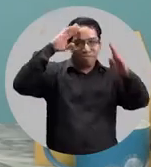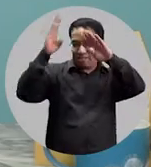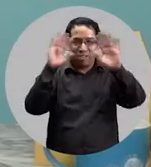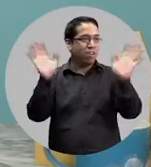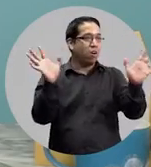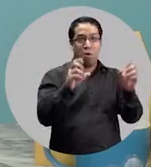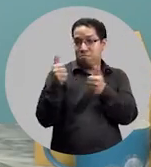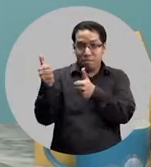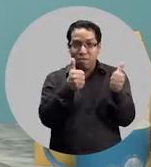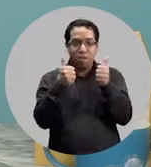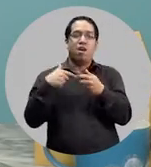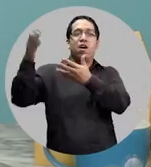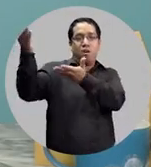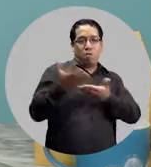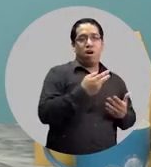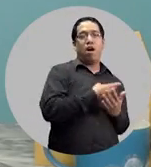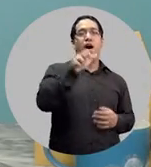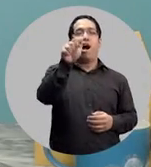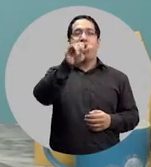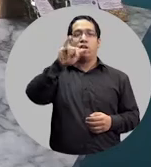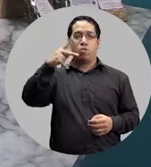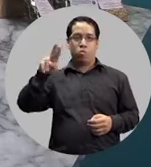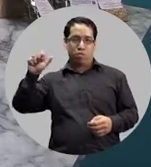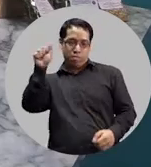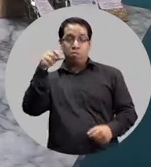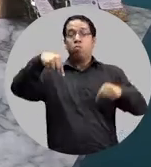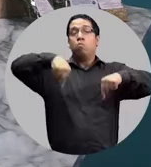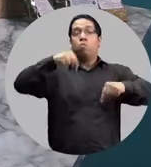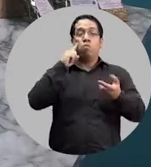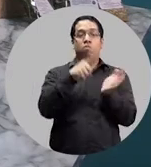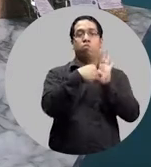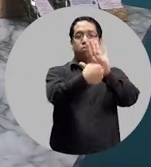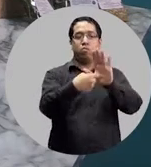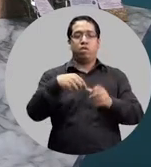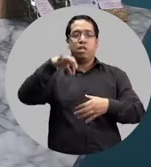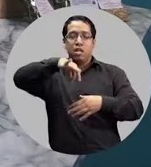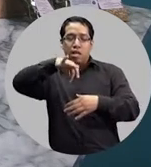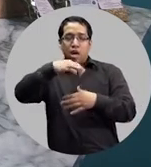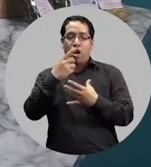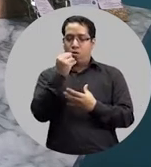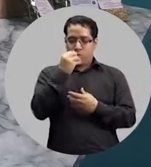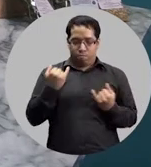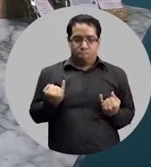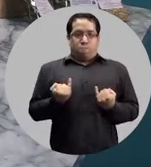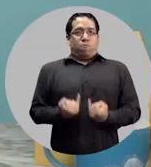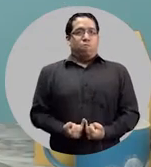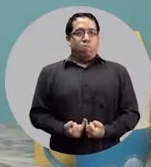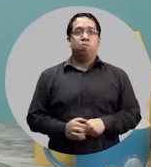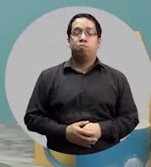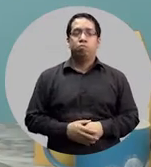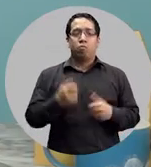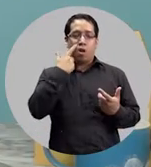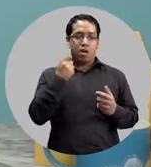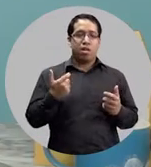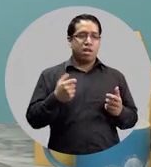Hola a todos, ¿cómo están? Bienvenida al programa AICUA. En esta edición vamos a estar presentando té de hierbas adelgazante.